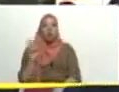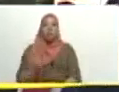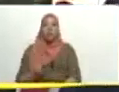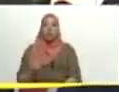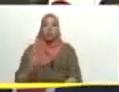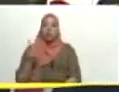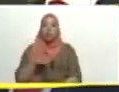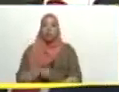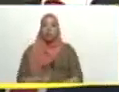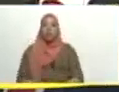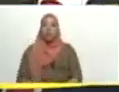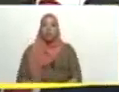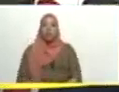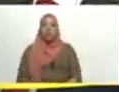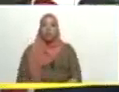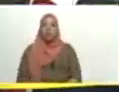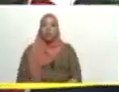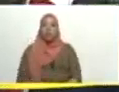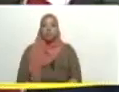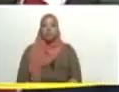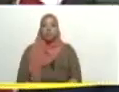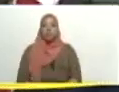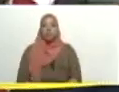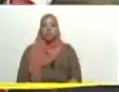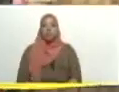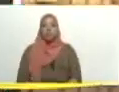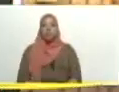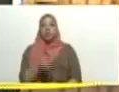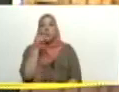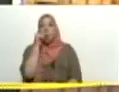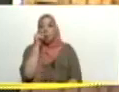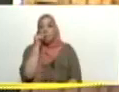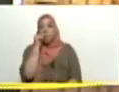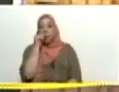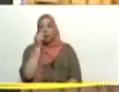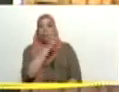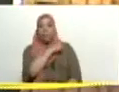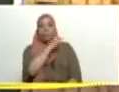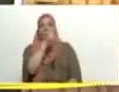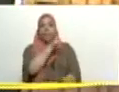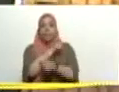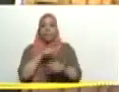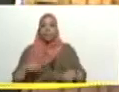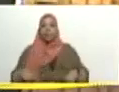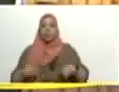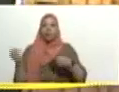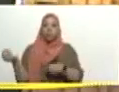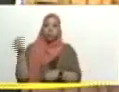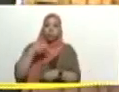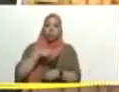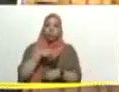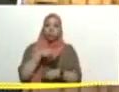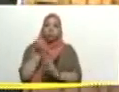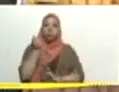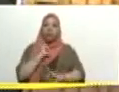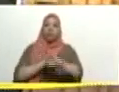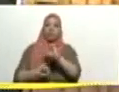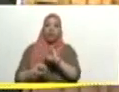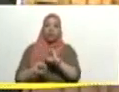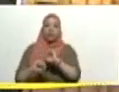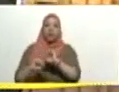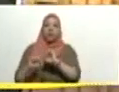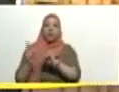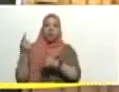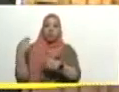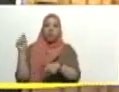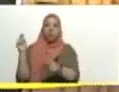Venezuela, capitán de fragata Aldon Jasper, agregado de defensa